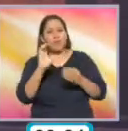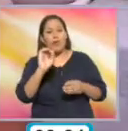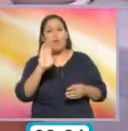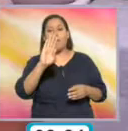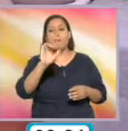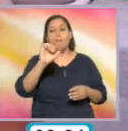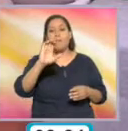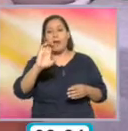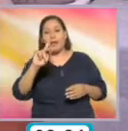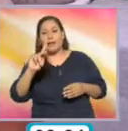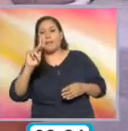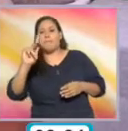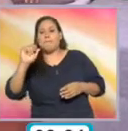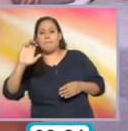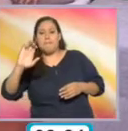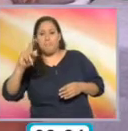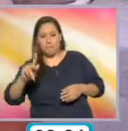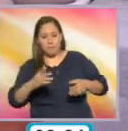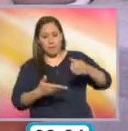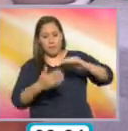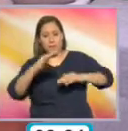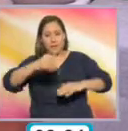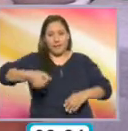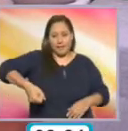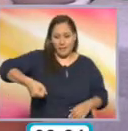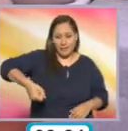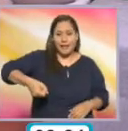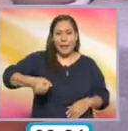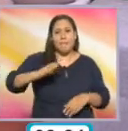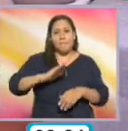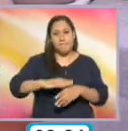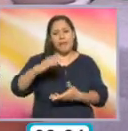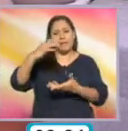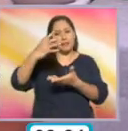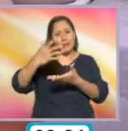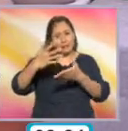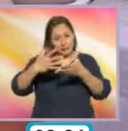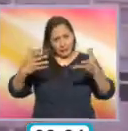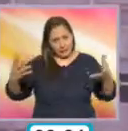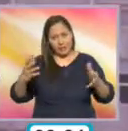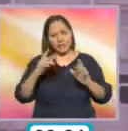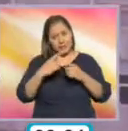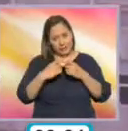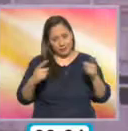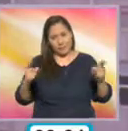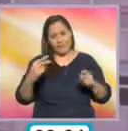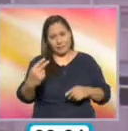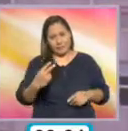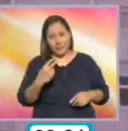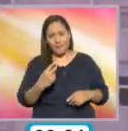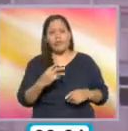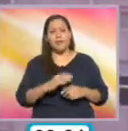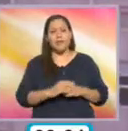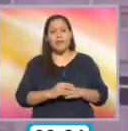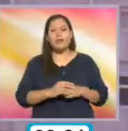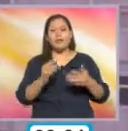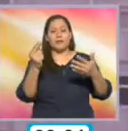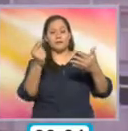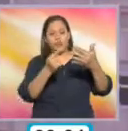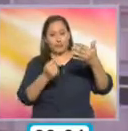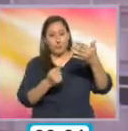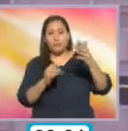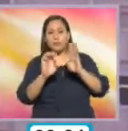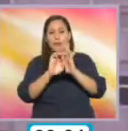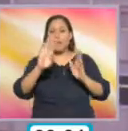¿no? La backpack es mucho más grande, entonces te da otro tipo de comunicación. Que hace rato hablábamos acerca de cuántos straps. Si yo tengo